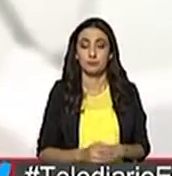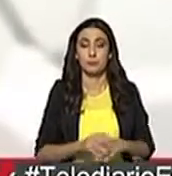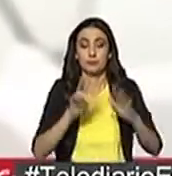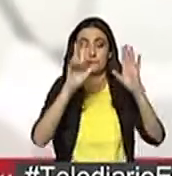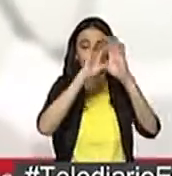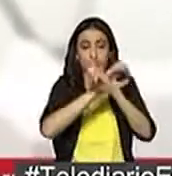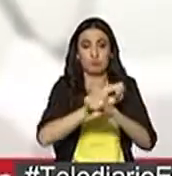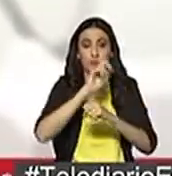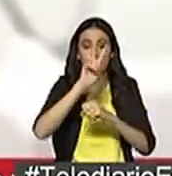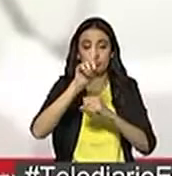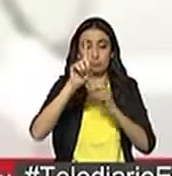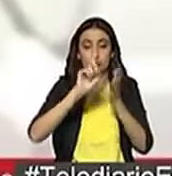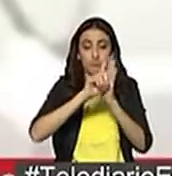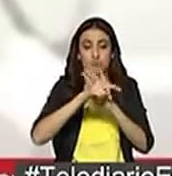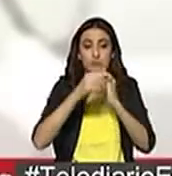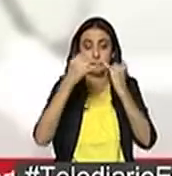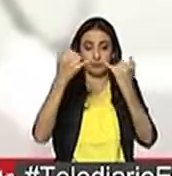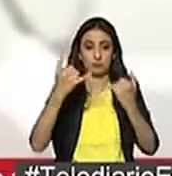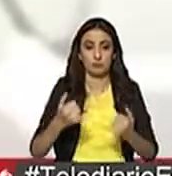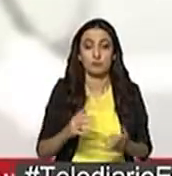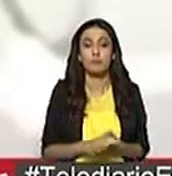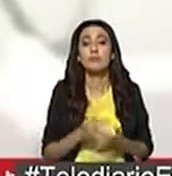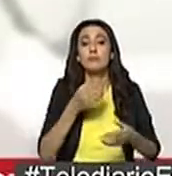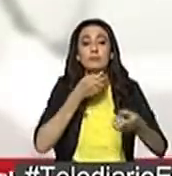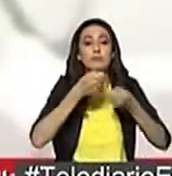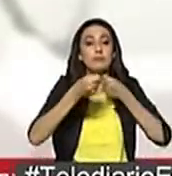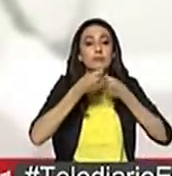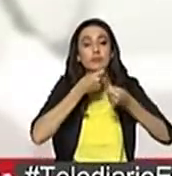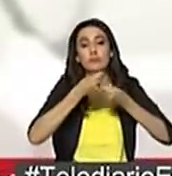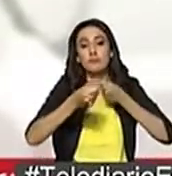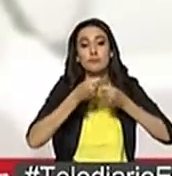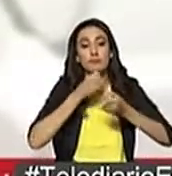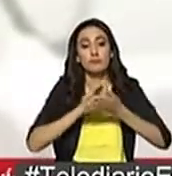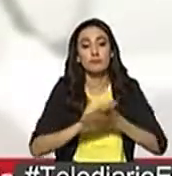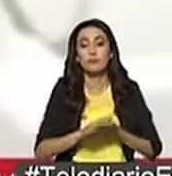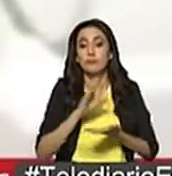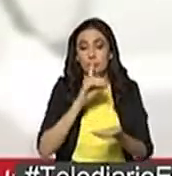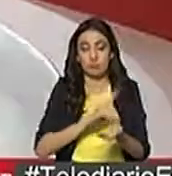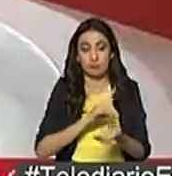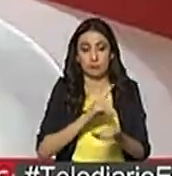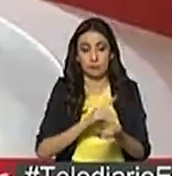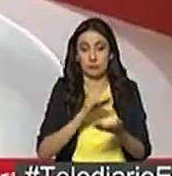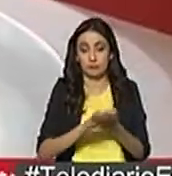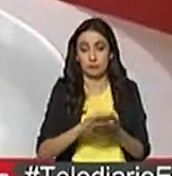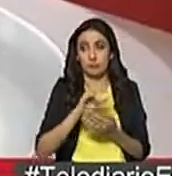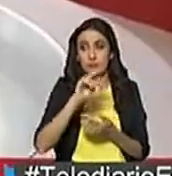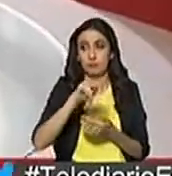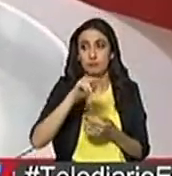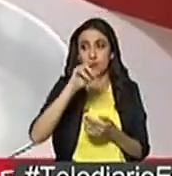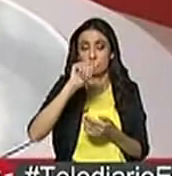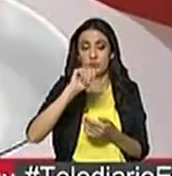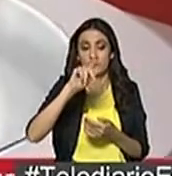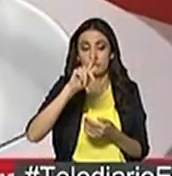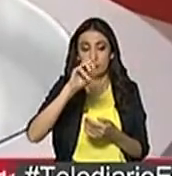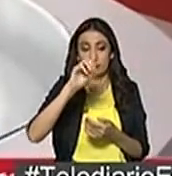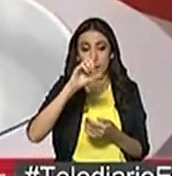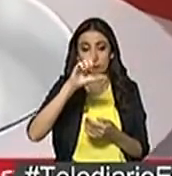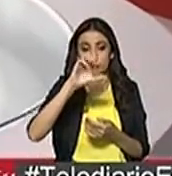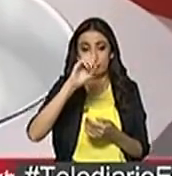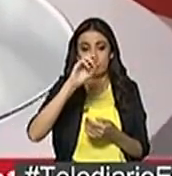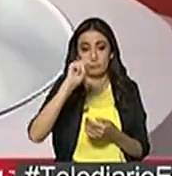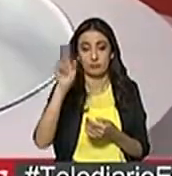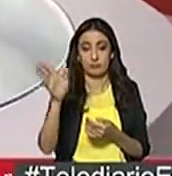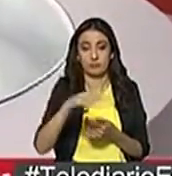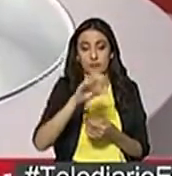20 horas con 21 minutos. Hoy en el espacio de entrevistas de Telediario está con nosotros el doctor Napoleón Santamaría, abogado tributario, para conversar sobre